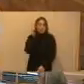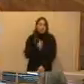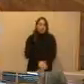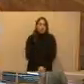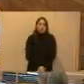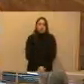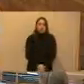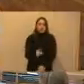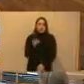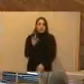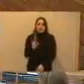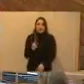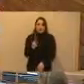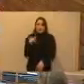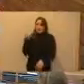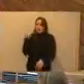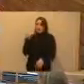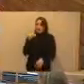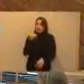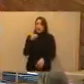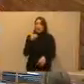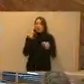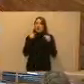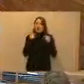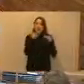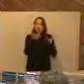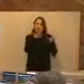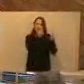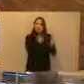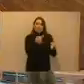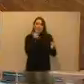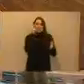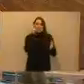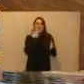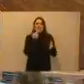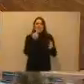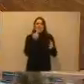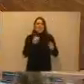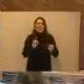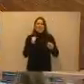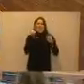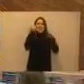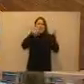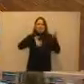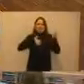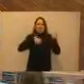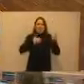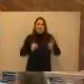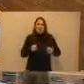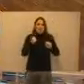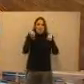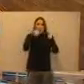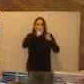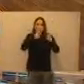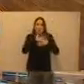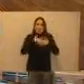Sí, presidente, señoría, usted hablaba de, no sé si de la cólera o de la indignación. ¿Cómo no se va a indignar cualquier persona cuando